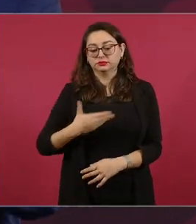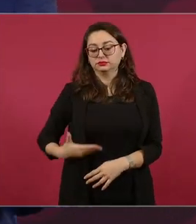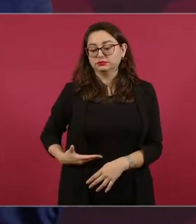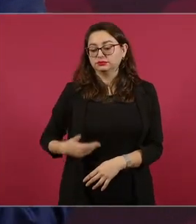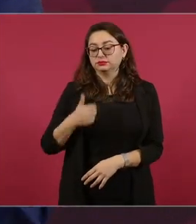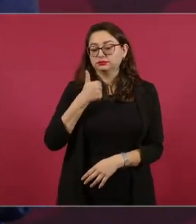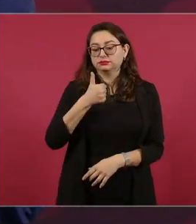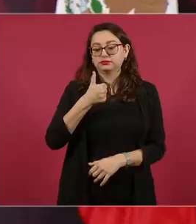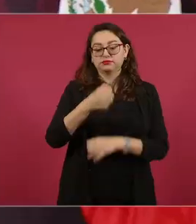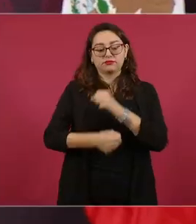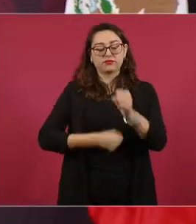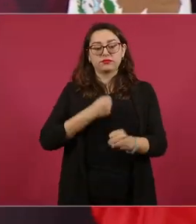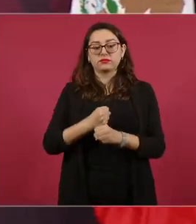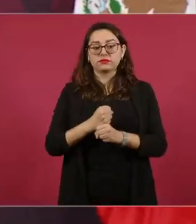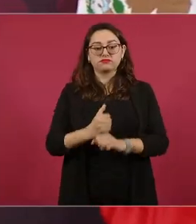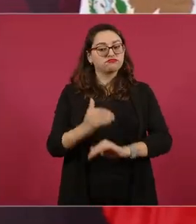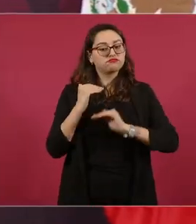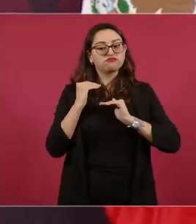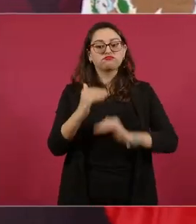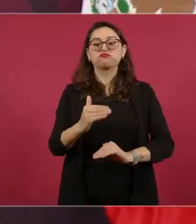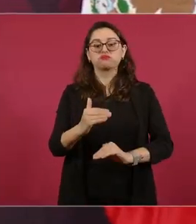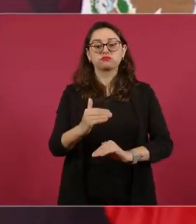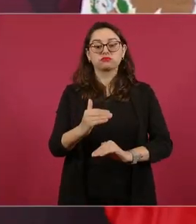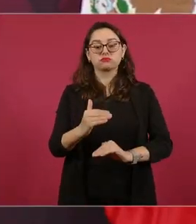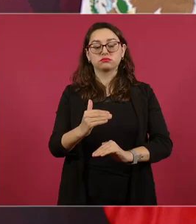es titular del Poder Ejecutivo.